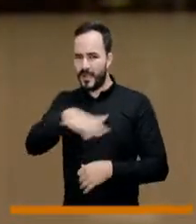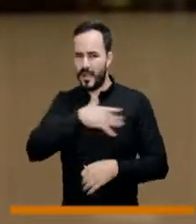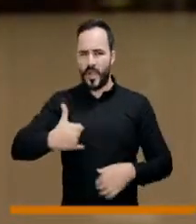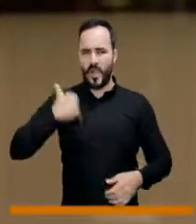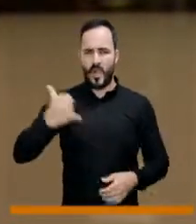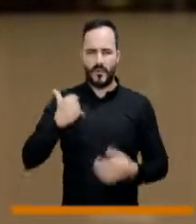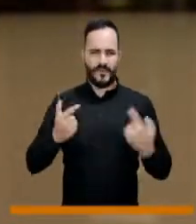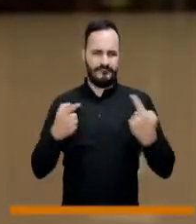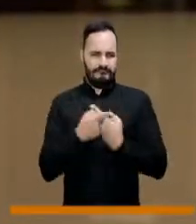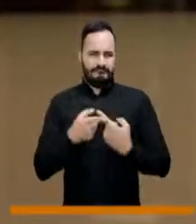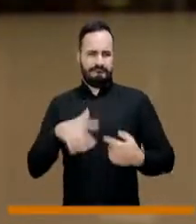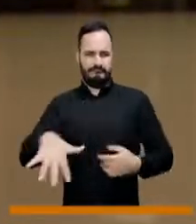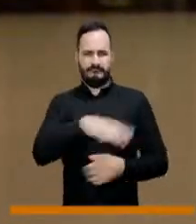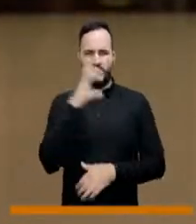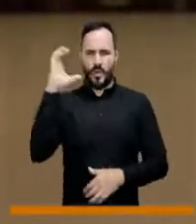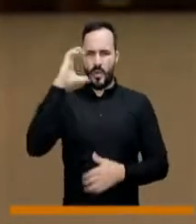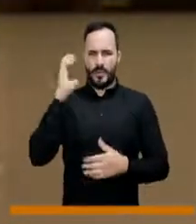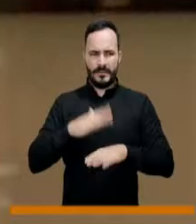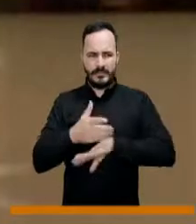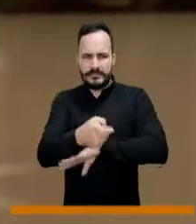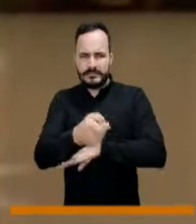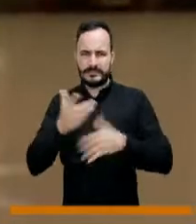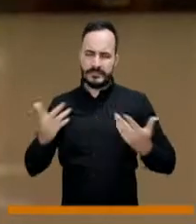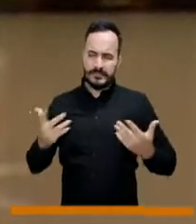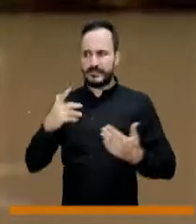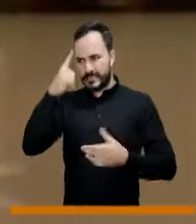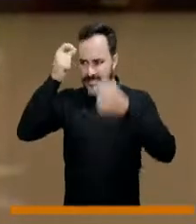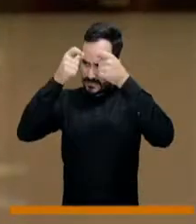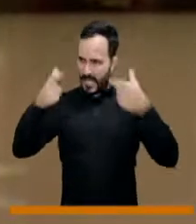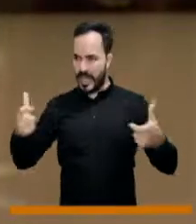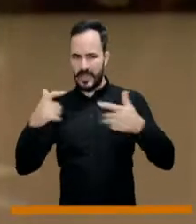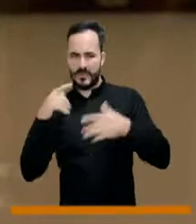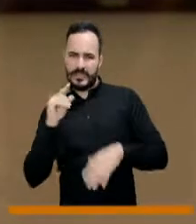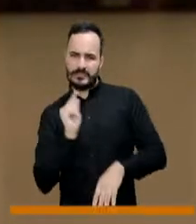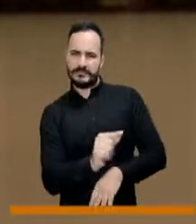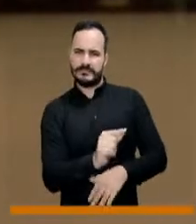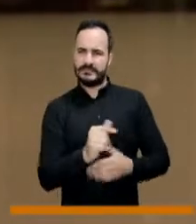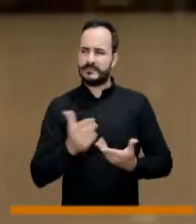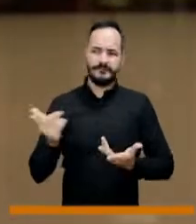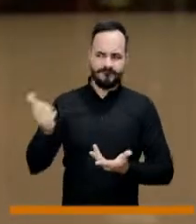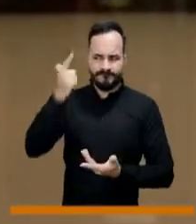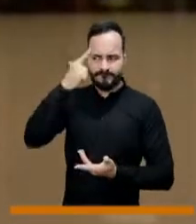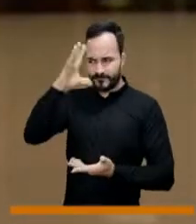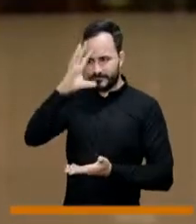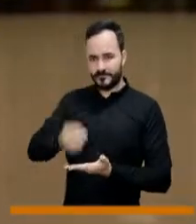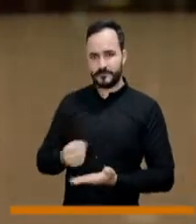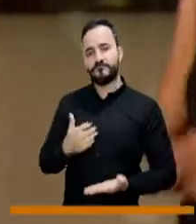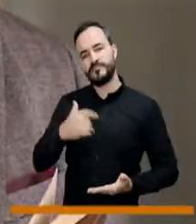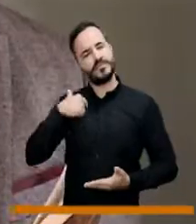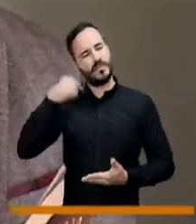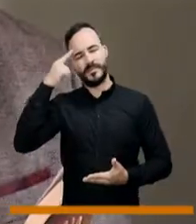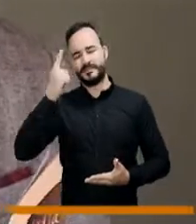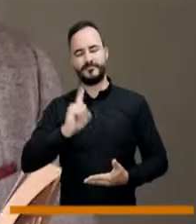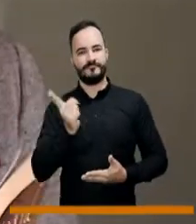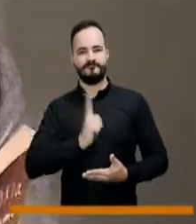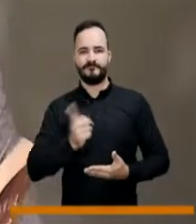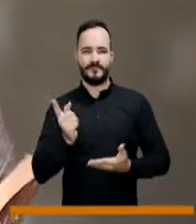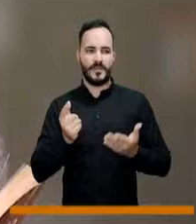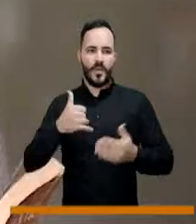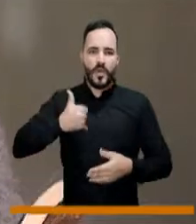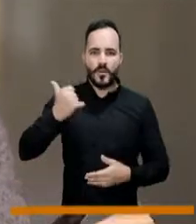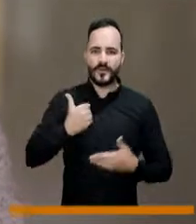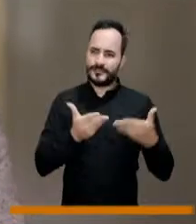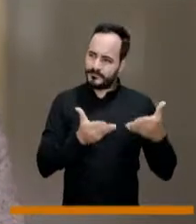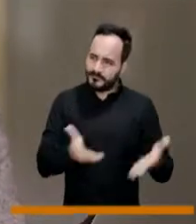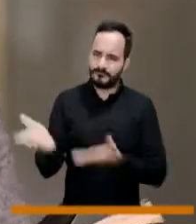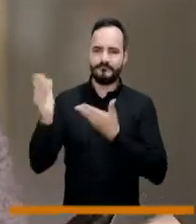al conflicto interno del país y el tratamiento que le ha dado al Estado, ¿usted cómo lo percibe? No, yo lo que creo es que los jóvenes tienen que tener